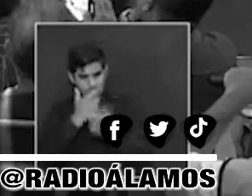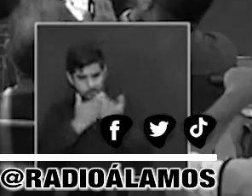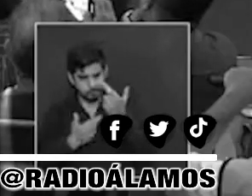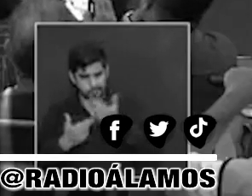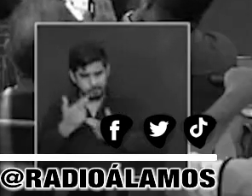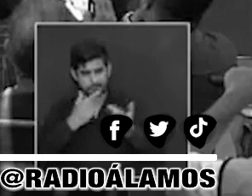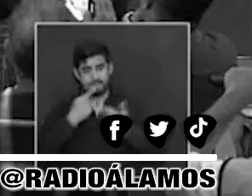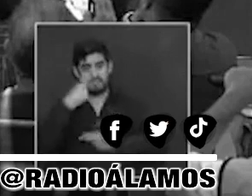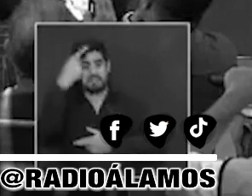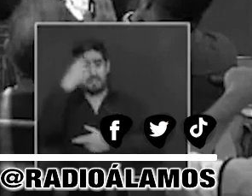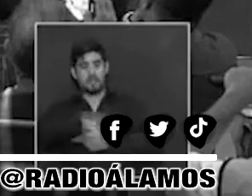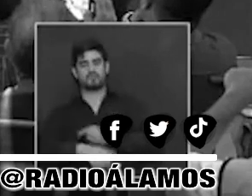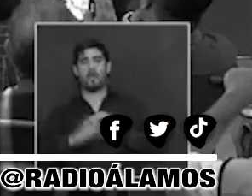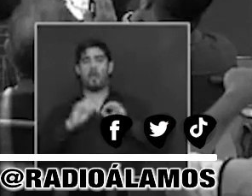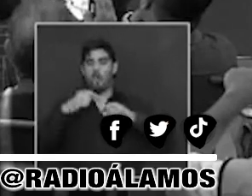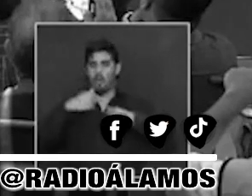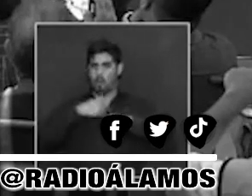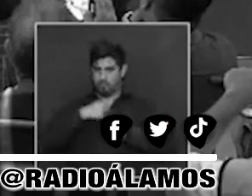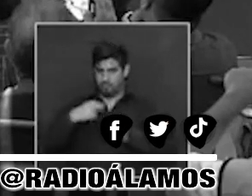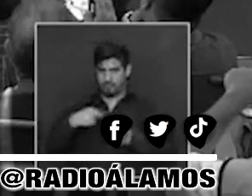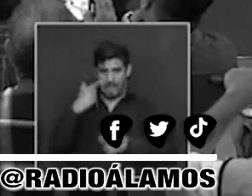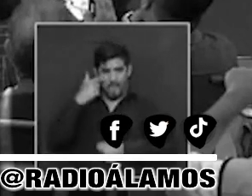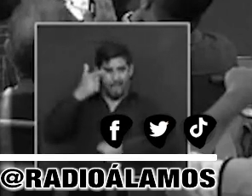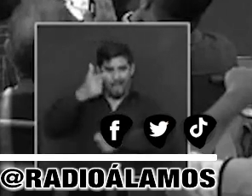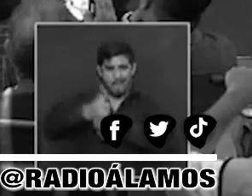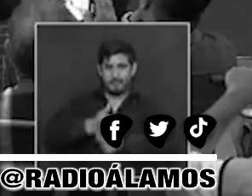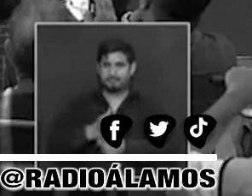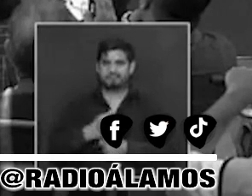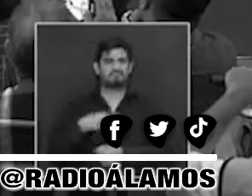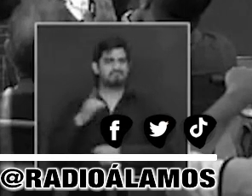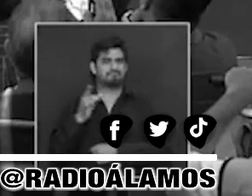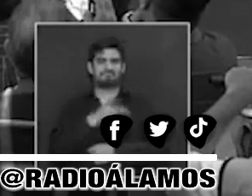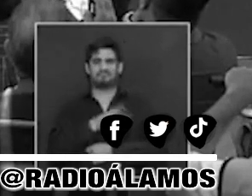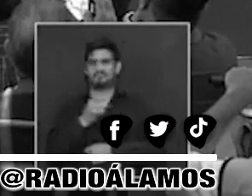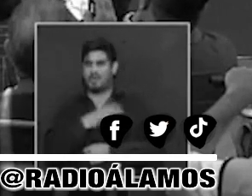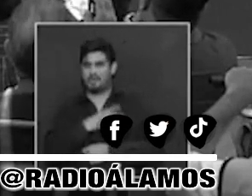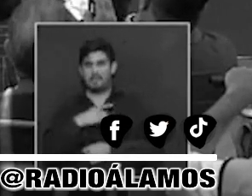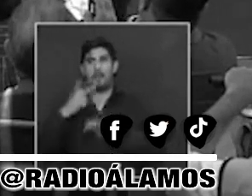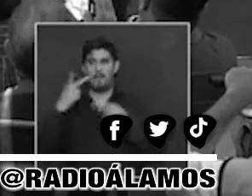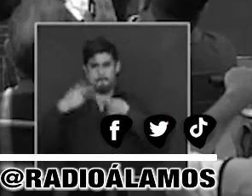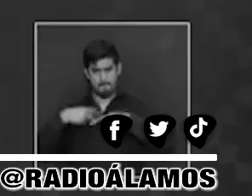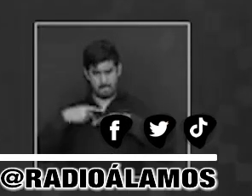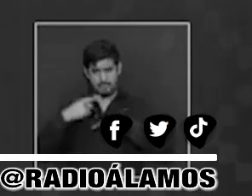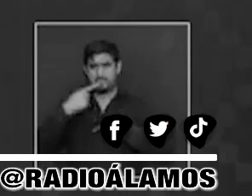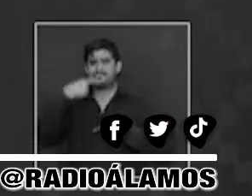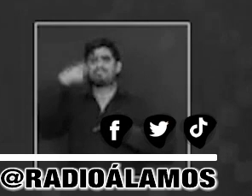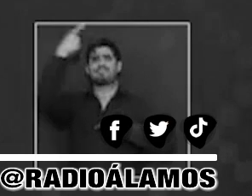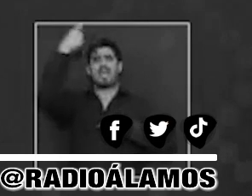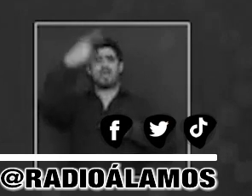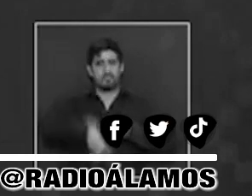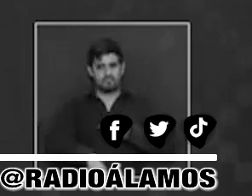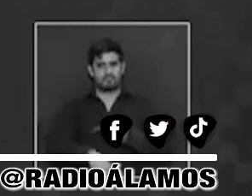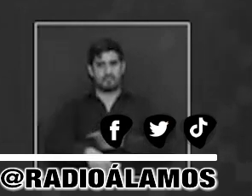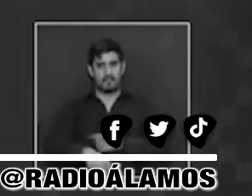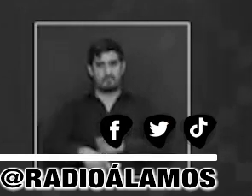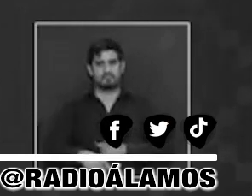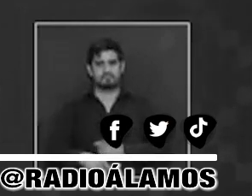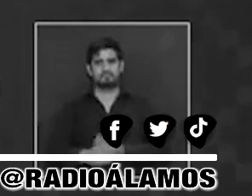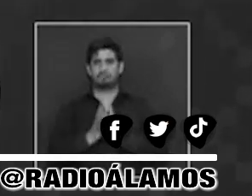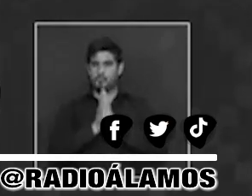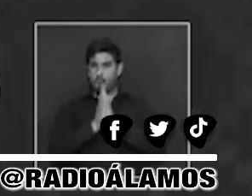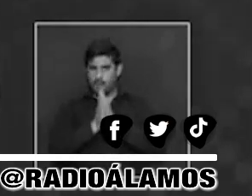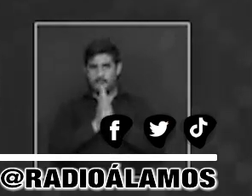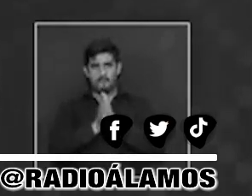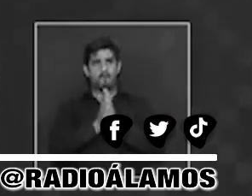Como obvio, esperar que haya castigo y se recupere el dinero manoteado, considerando el antecedente de que fue el propio gobernador Durazo